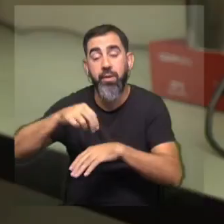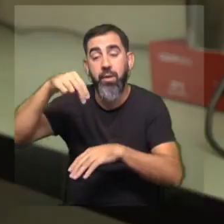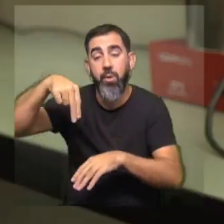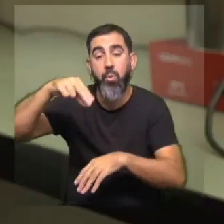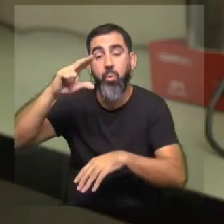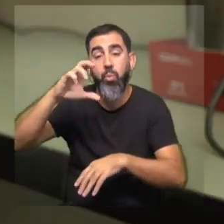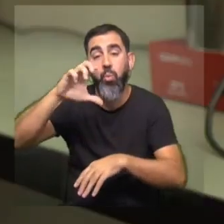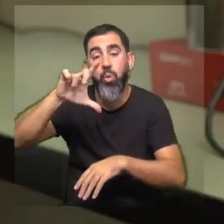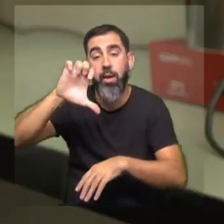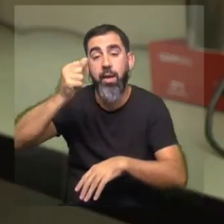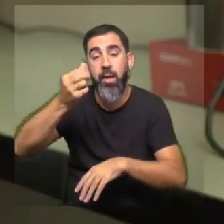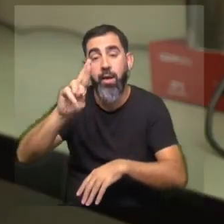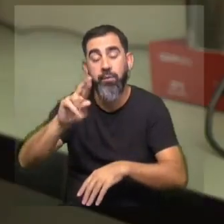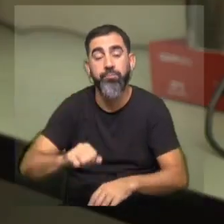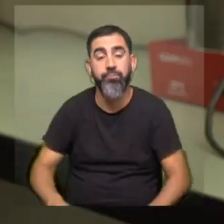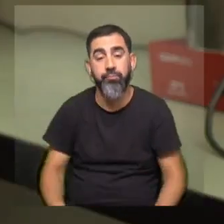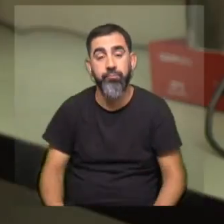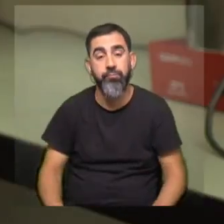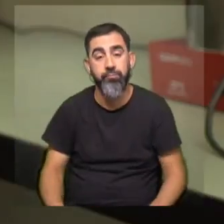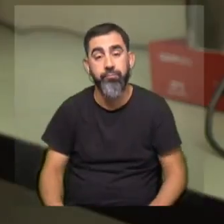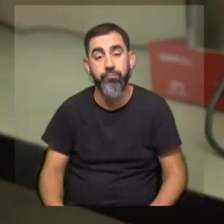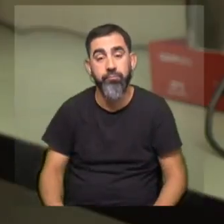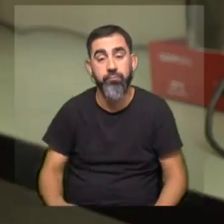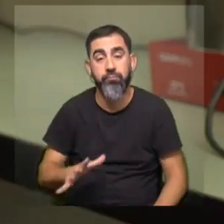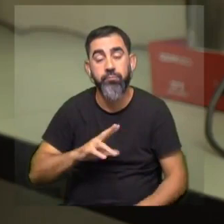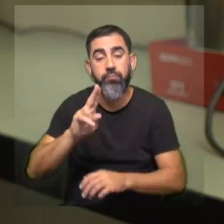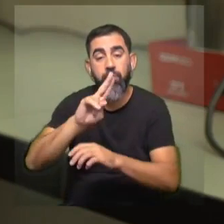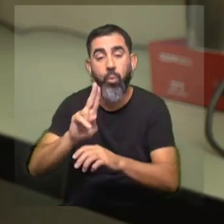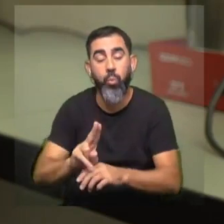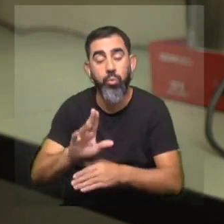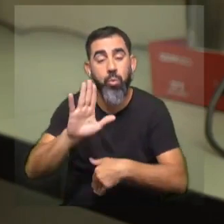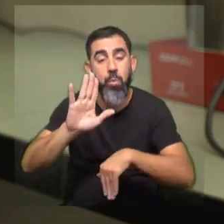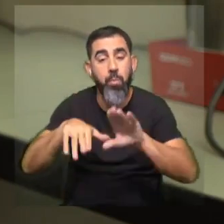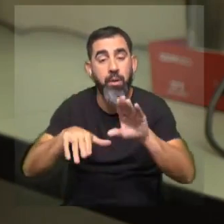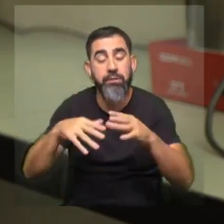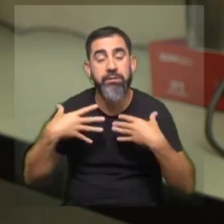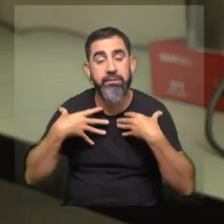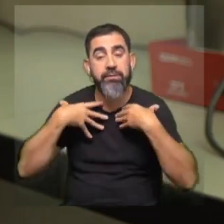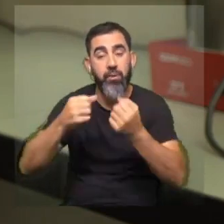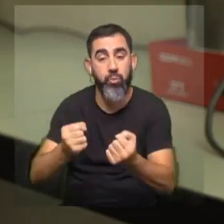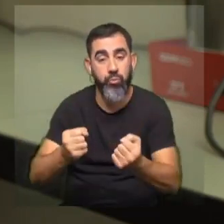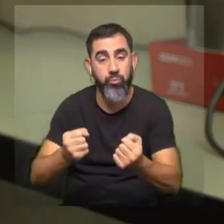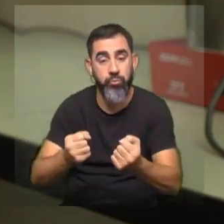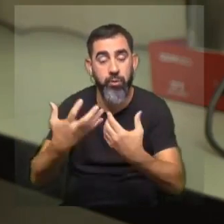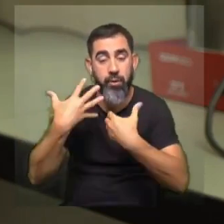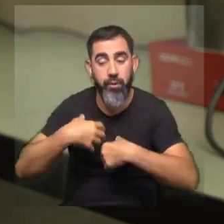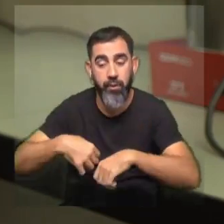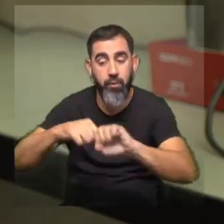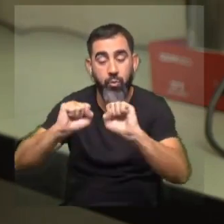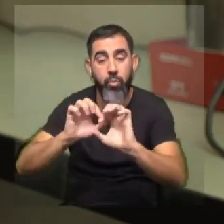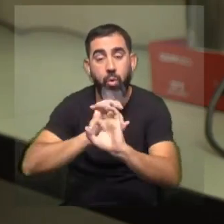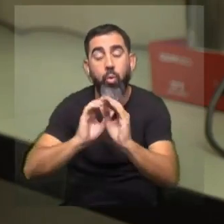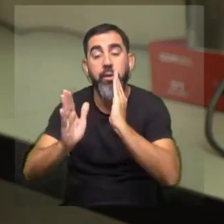En relación a las radiaciones hay un uso predominante en el país que está vinculado a la salud, sea para diagnósticos o sea